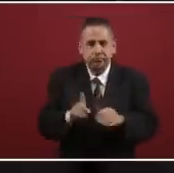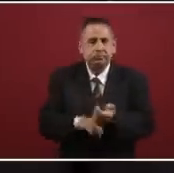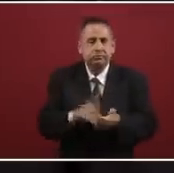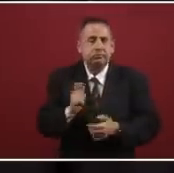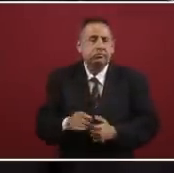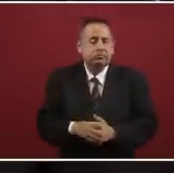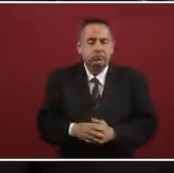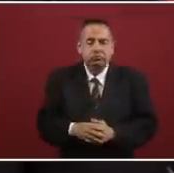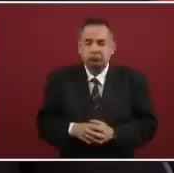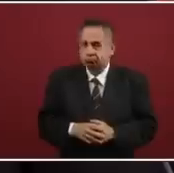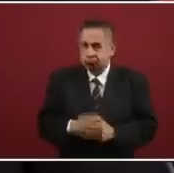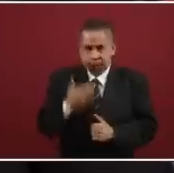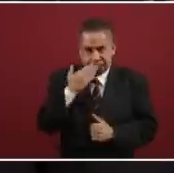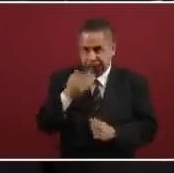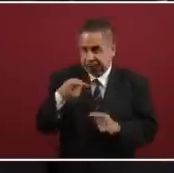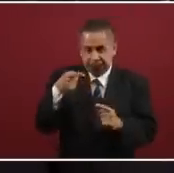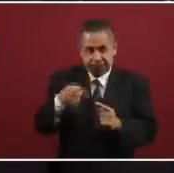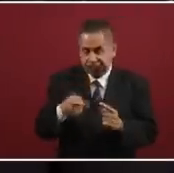no aplicó así,